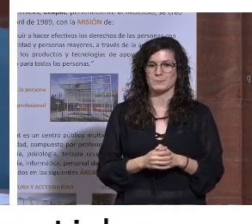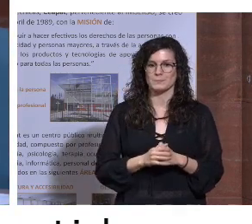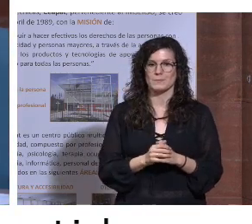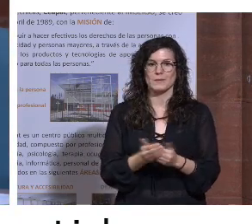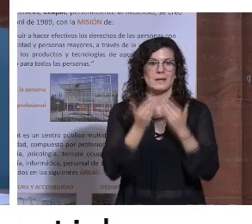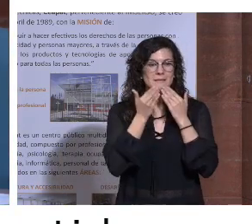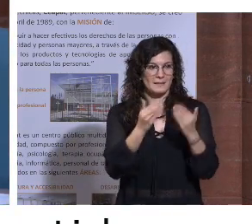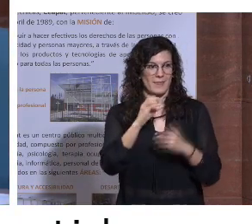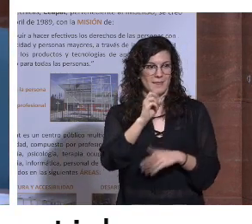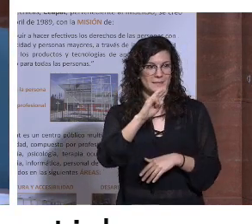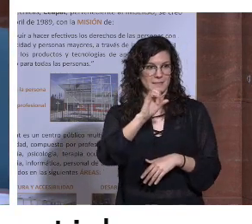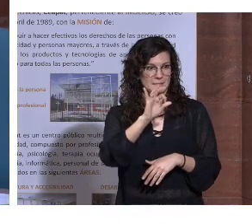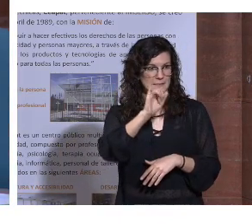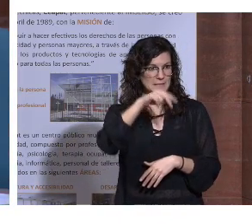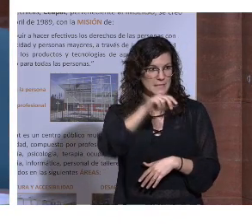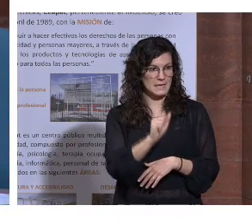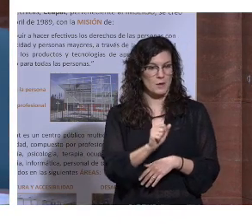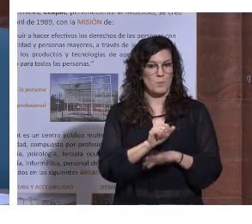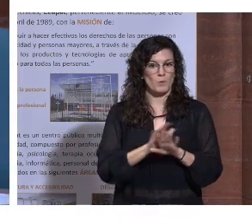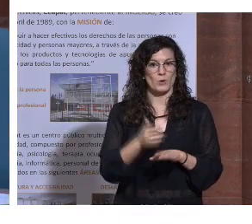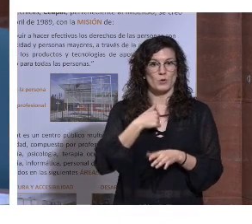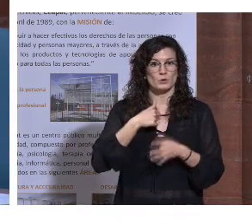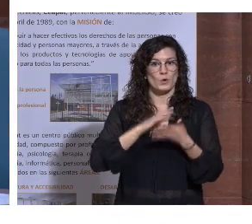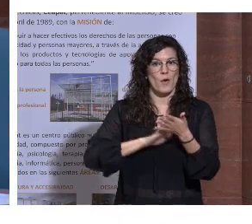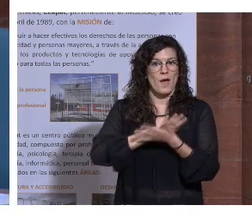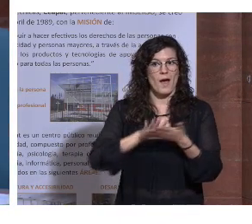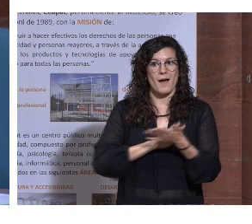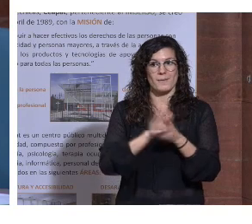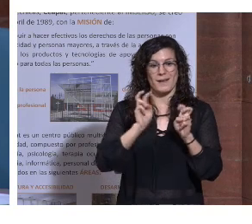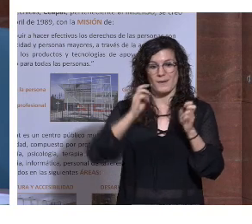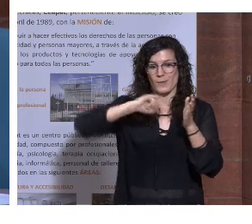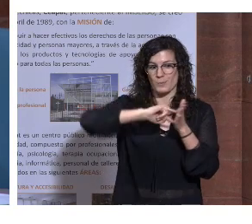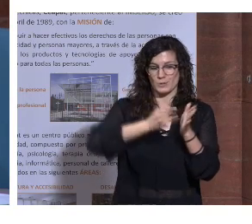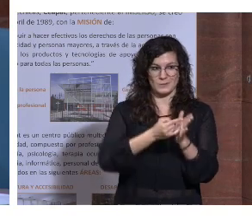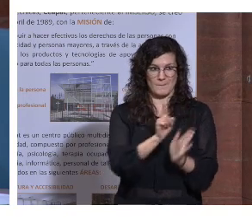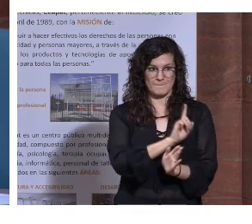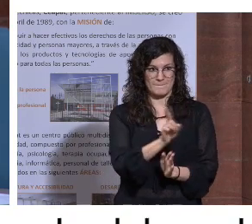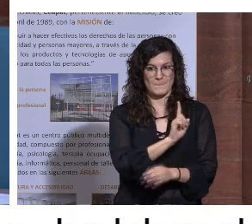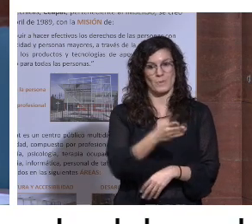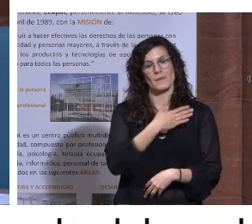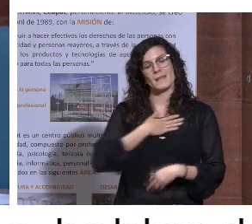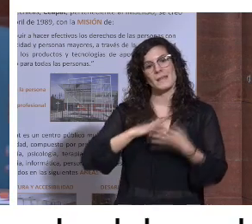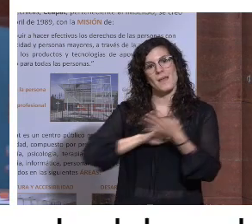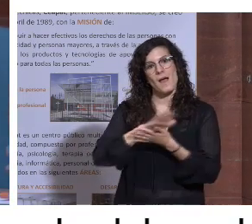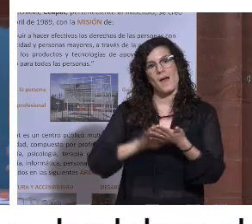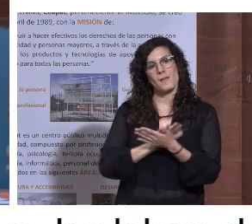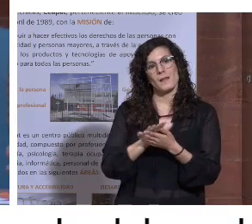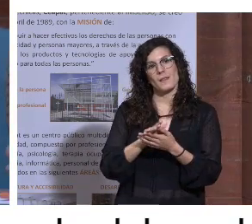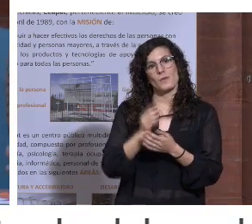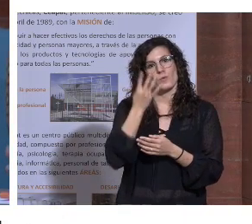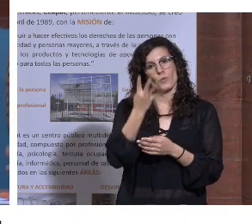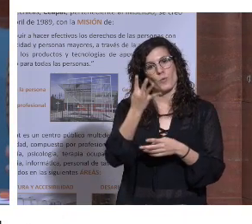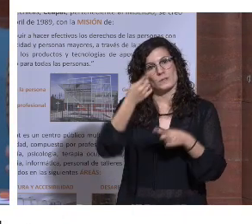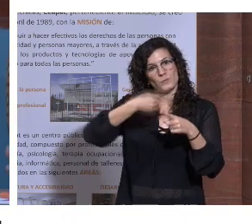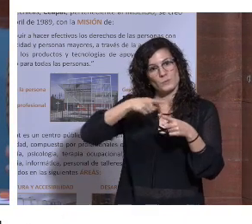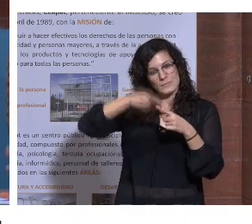Gracias, Cristina. Pues bueno, en principio no voy a hablar de proyectos, quería hablar de cuatro momentos importantes que